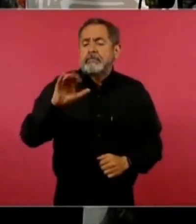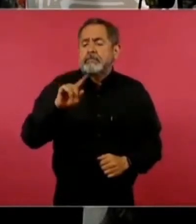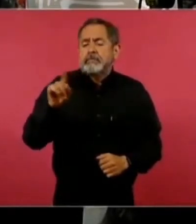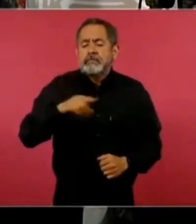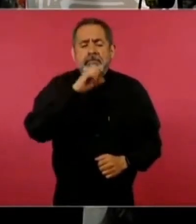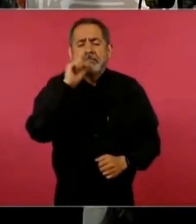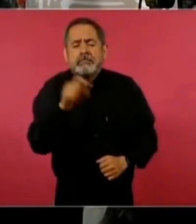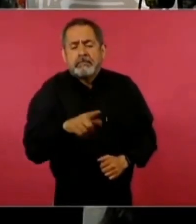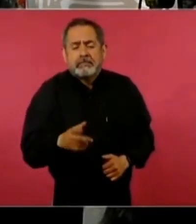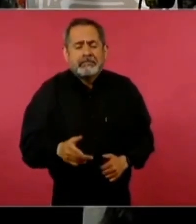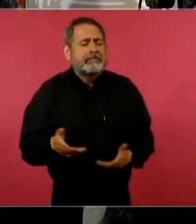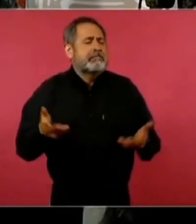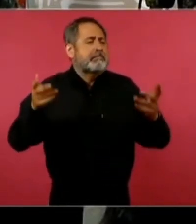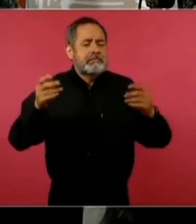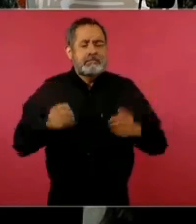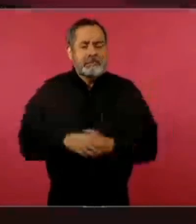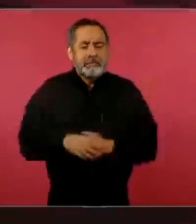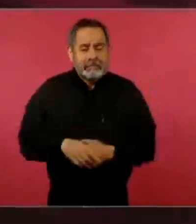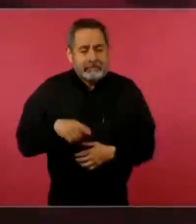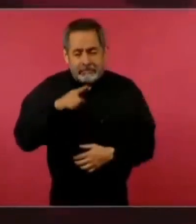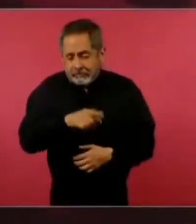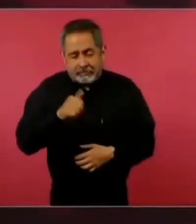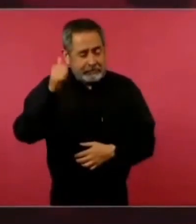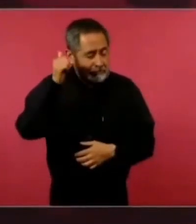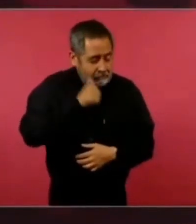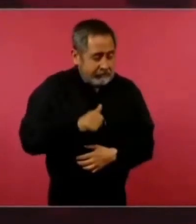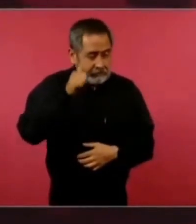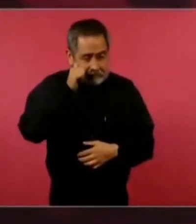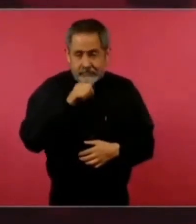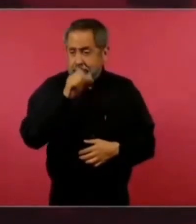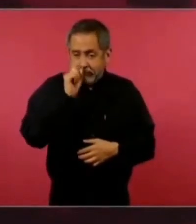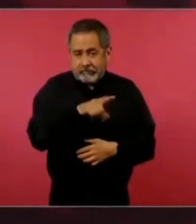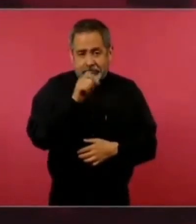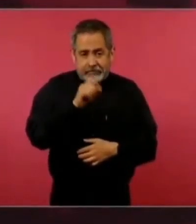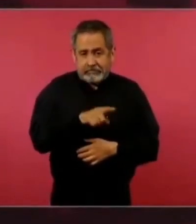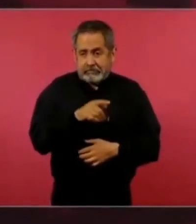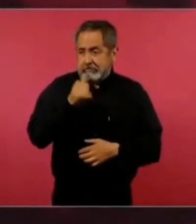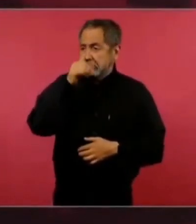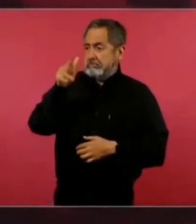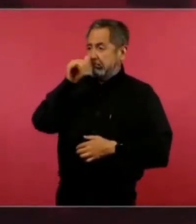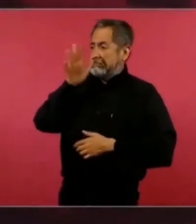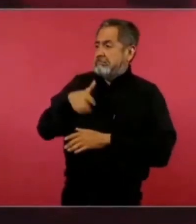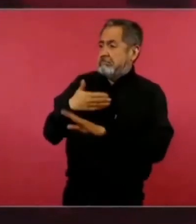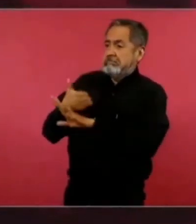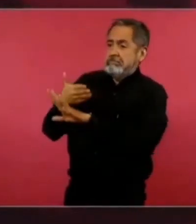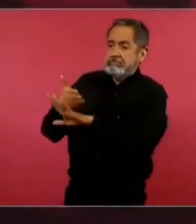que siempre ha sido un reaccionario